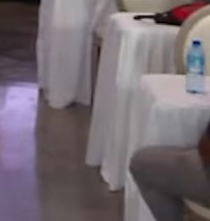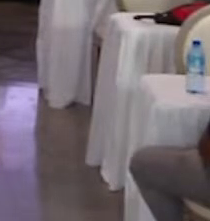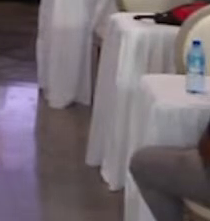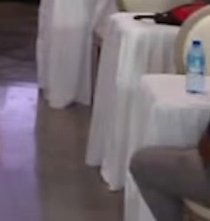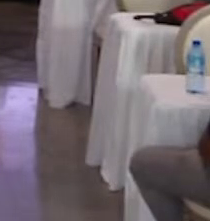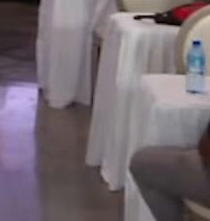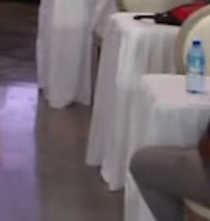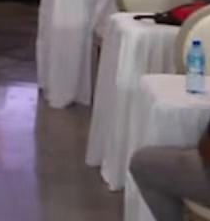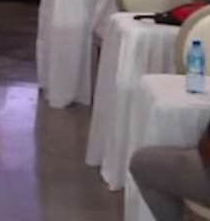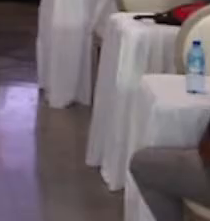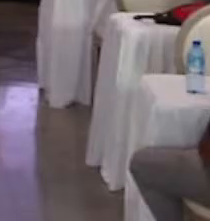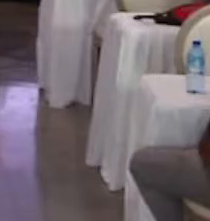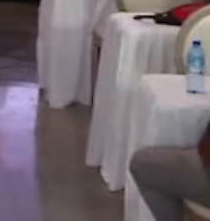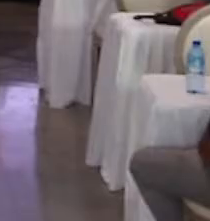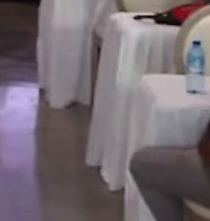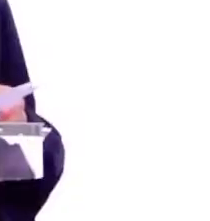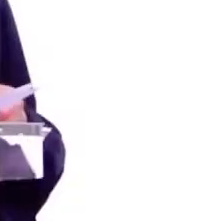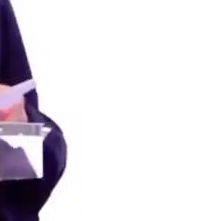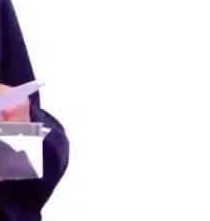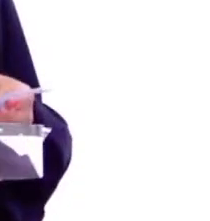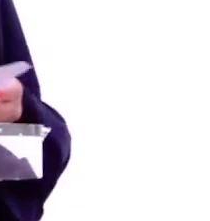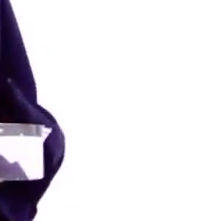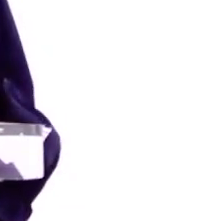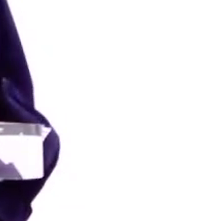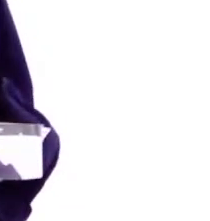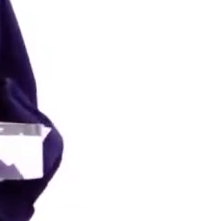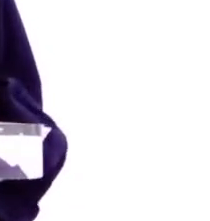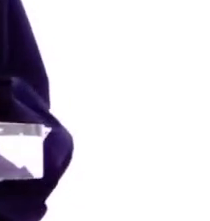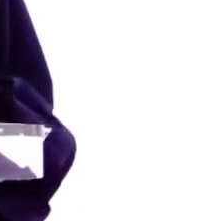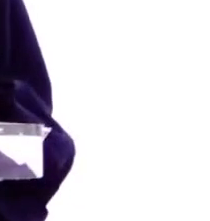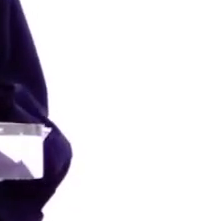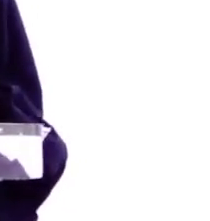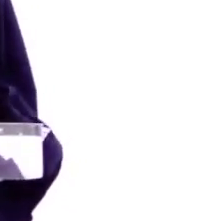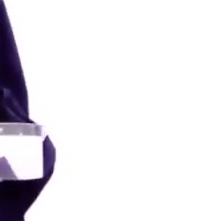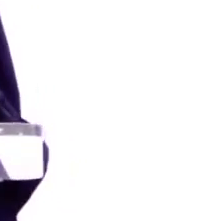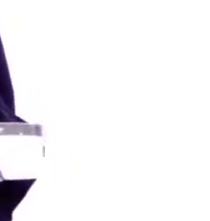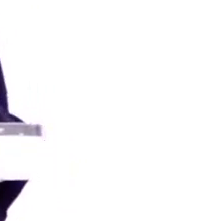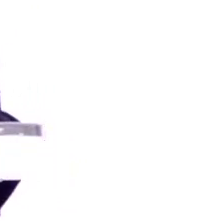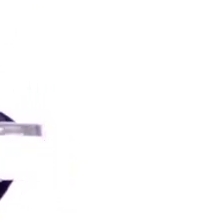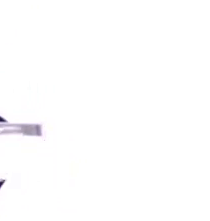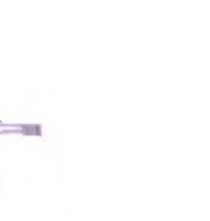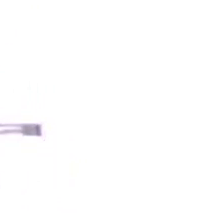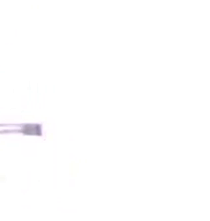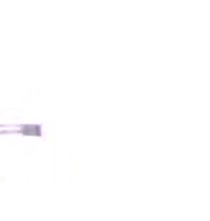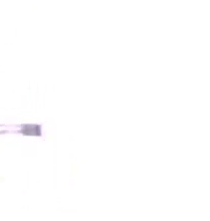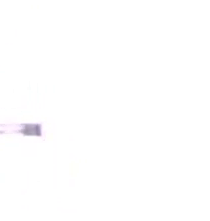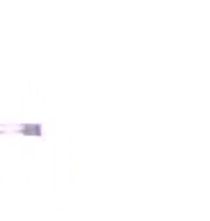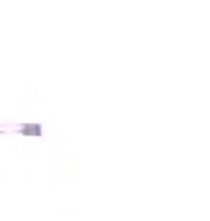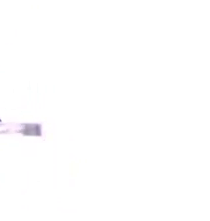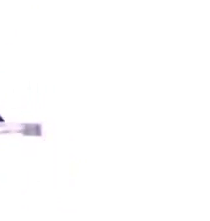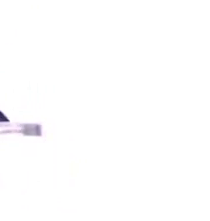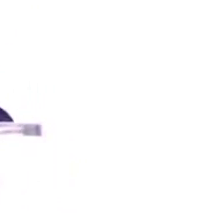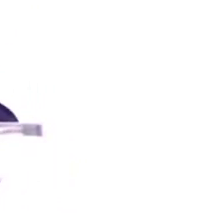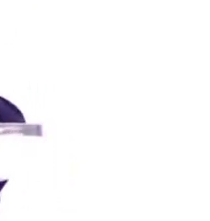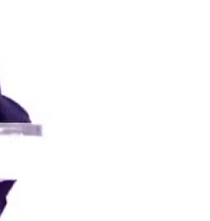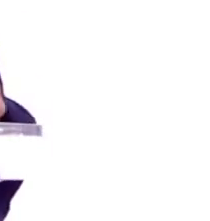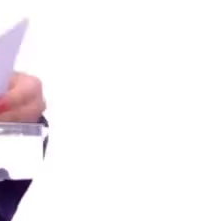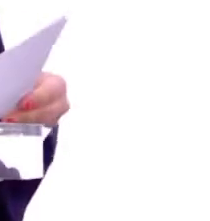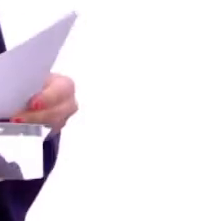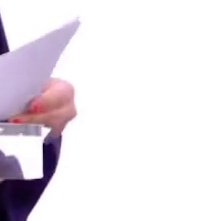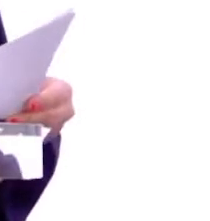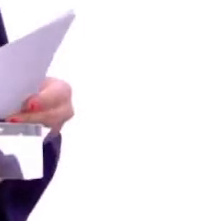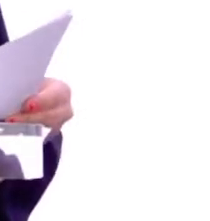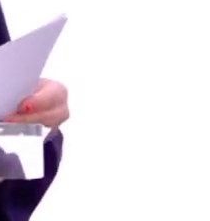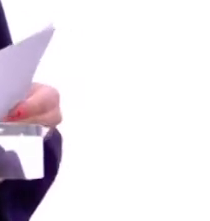Políticas de Empleo del Ministerio de Trabajo, así como a los magníficos rectores que nos honran, nos privilegian en esta